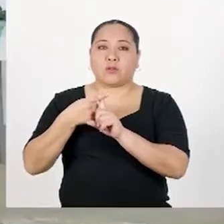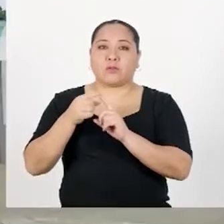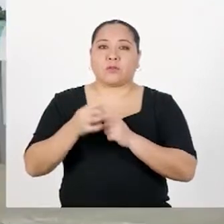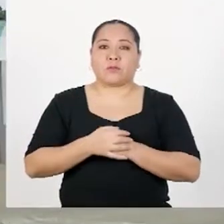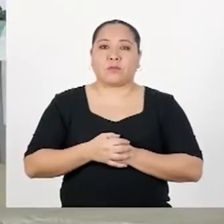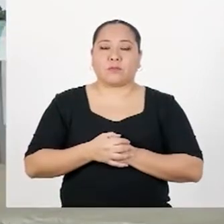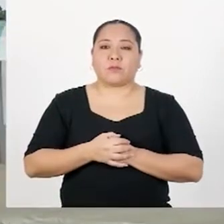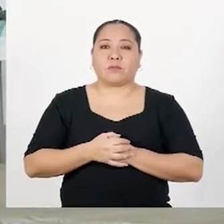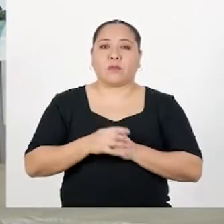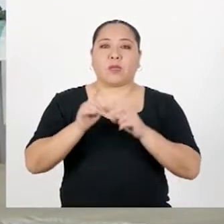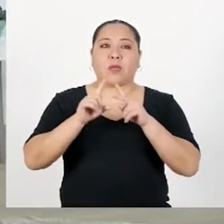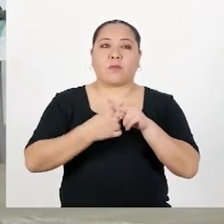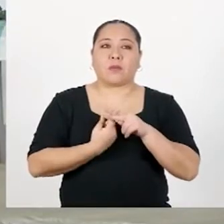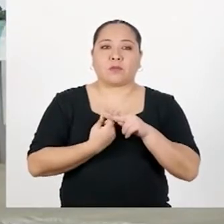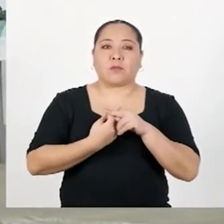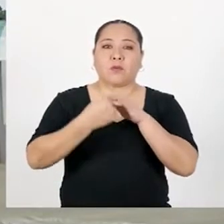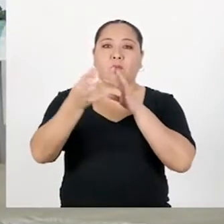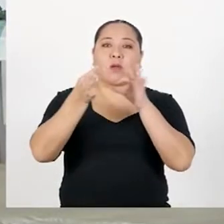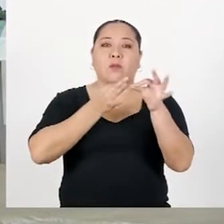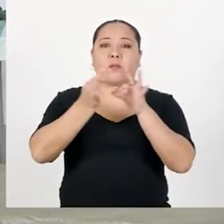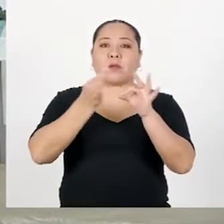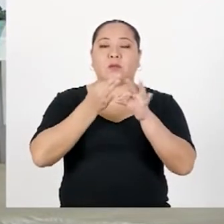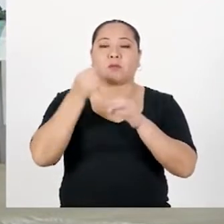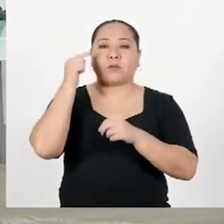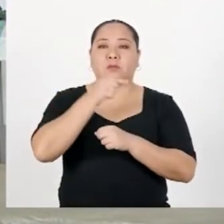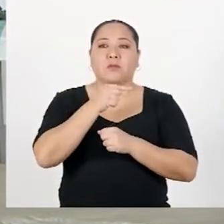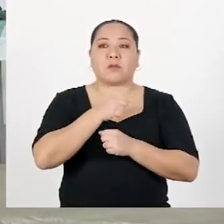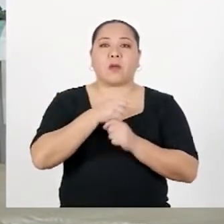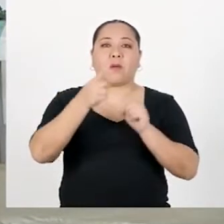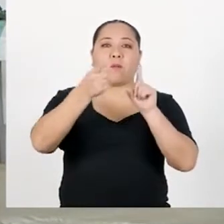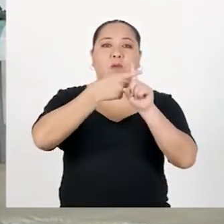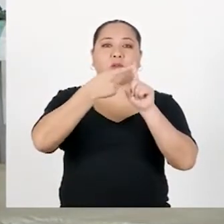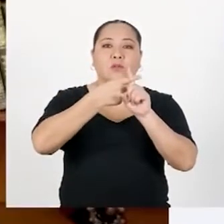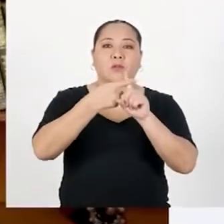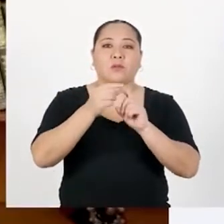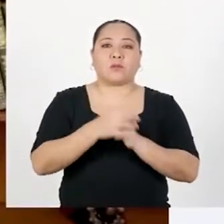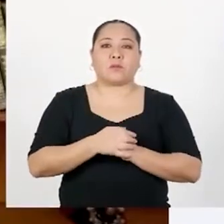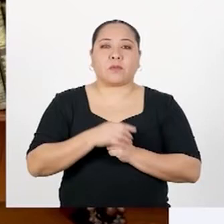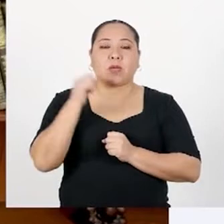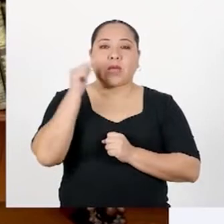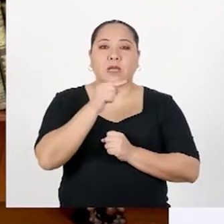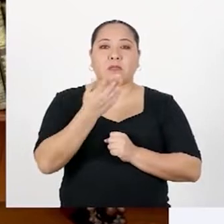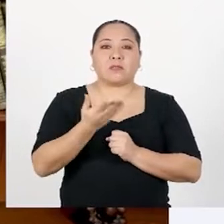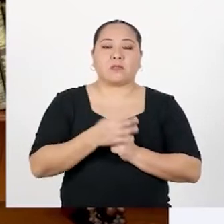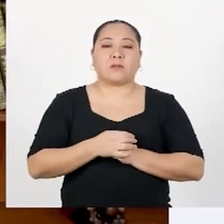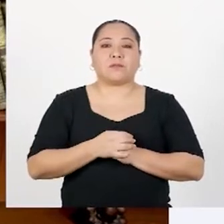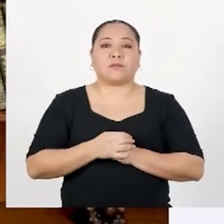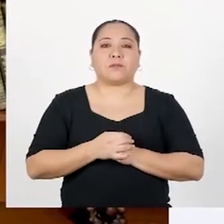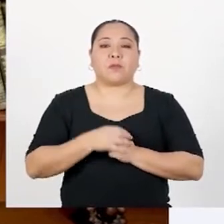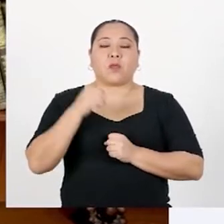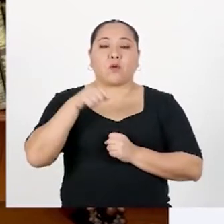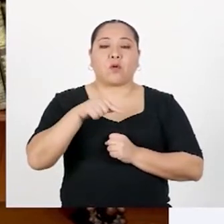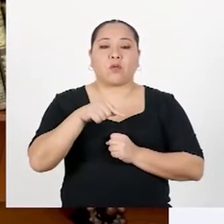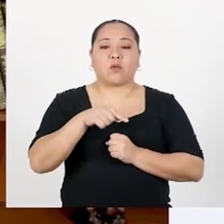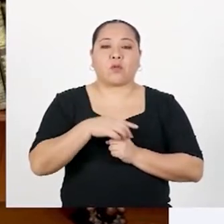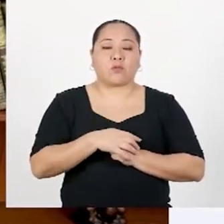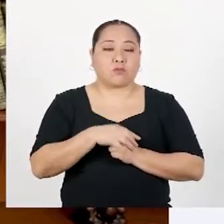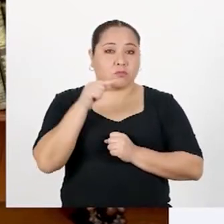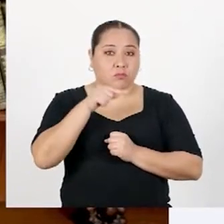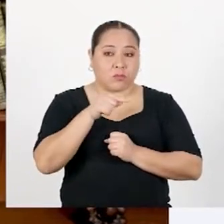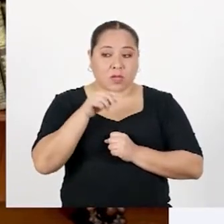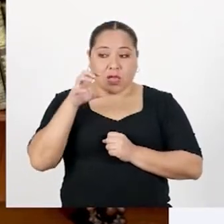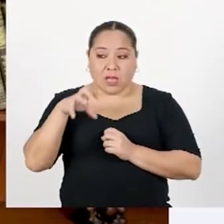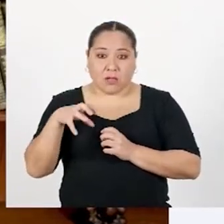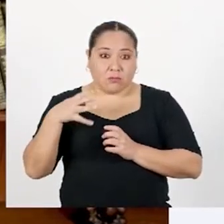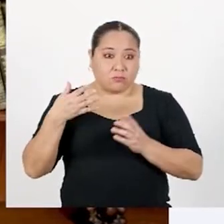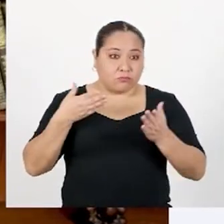positiva. Empecemos por la explicación de la positiva. Esta ocurre cuando el efecto de un